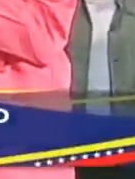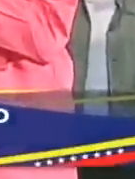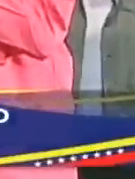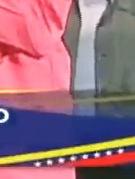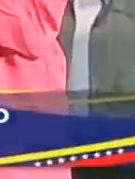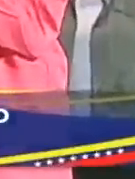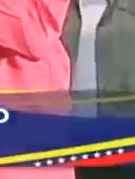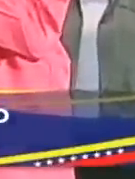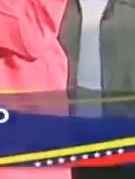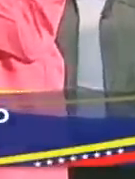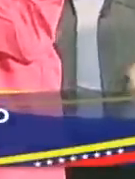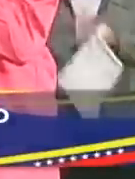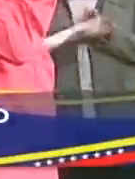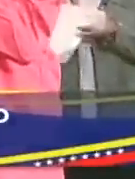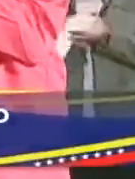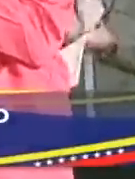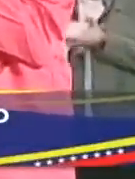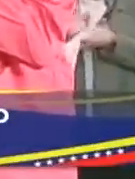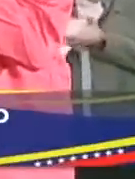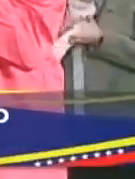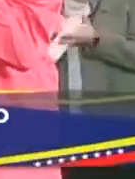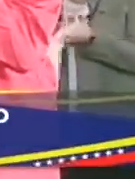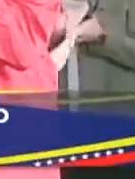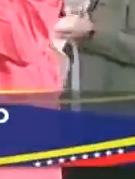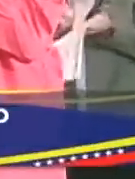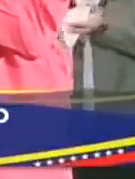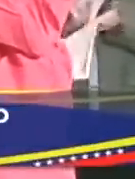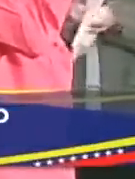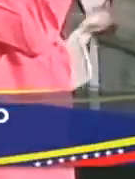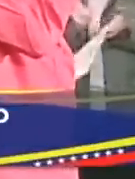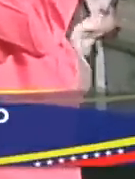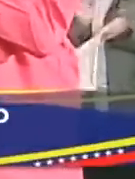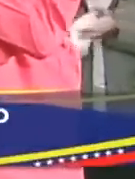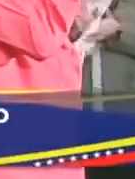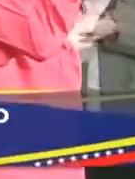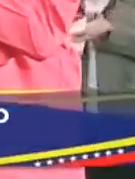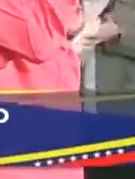allá. ¡Aplauso! ¡El flaco José Luis